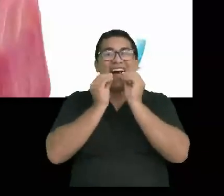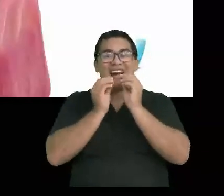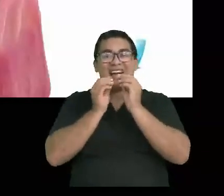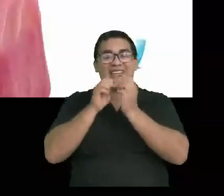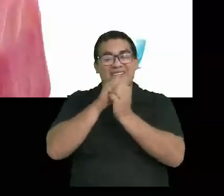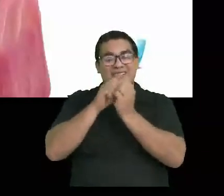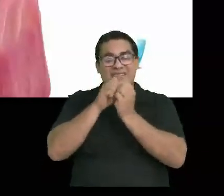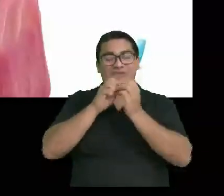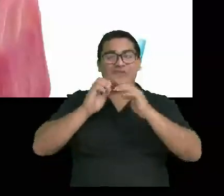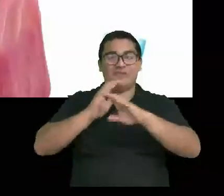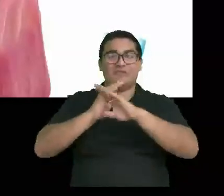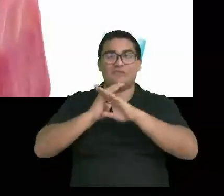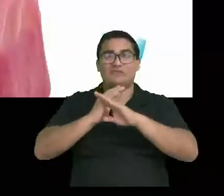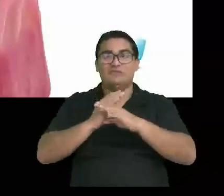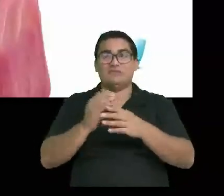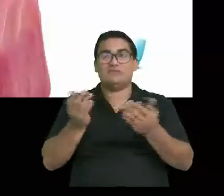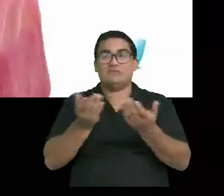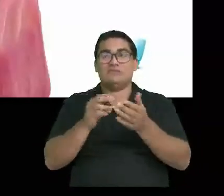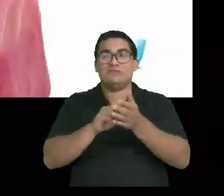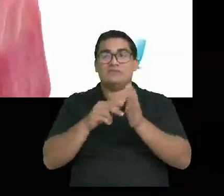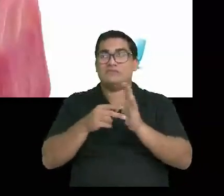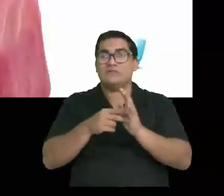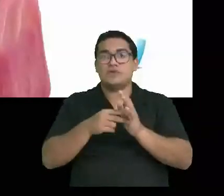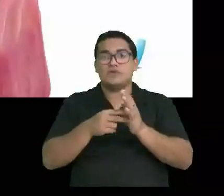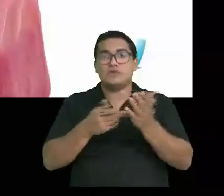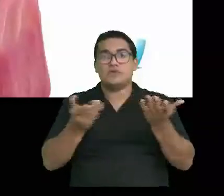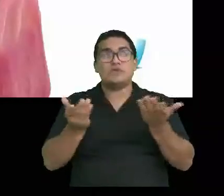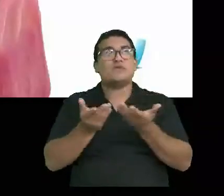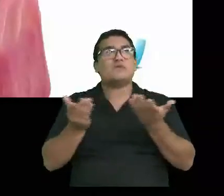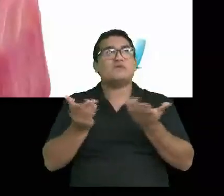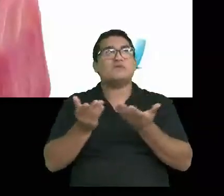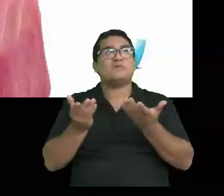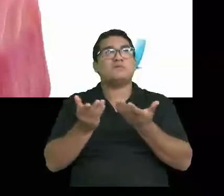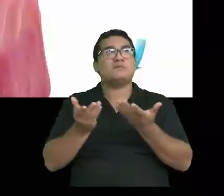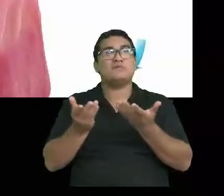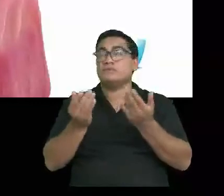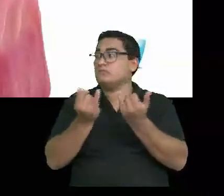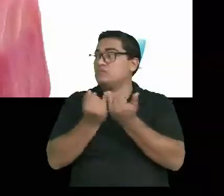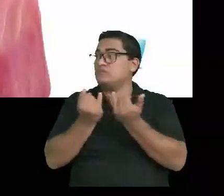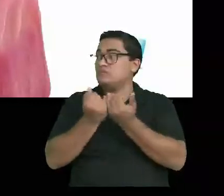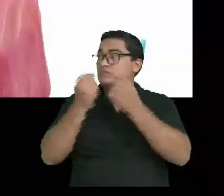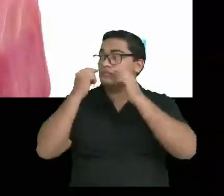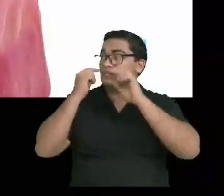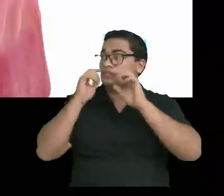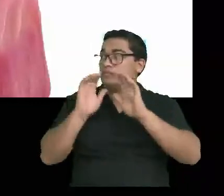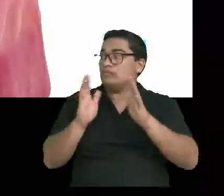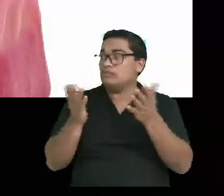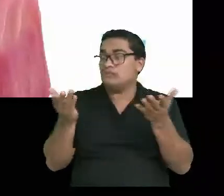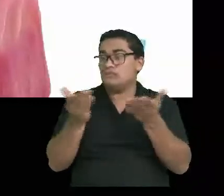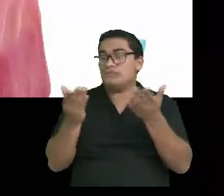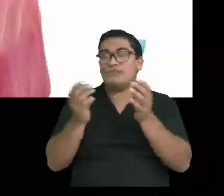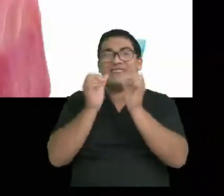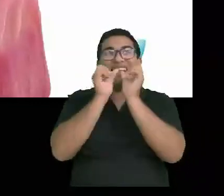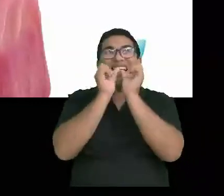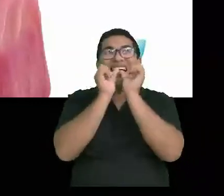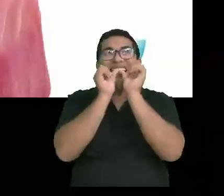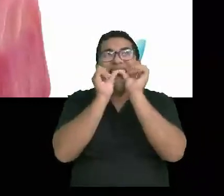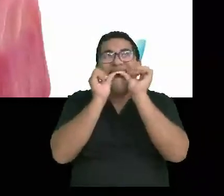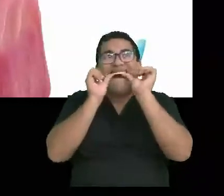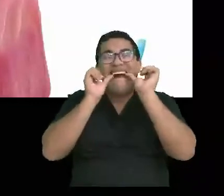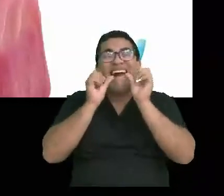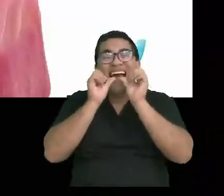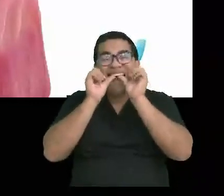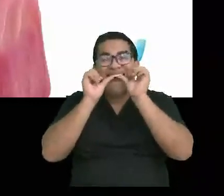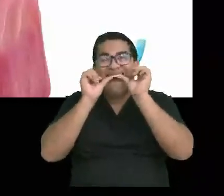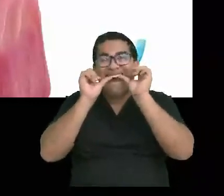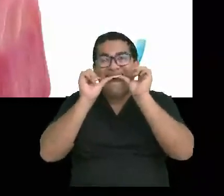porque por ser blando no protege. Ahí está, mira, exactamente, ese es el de acrílico. Entonces la idea de